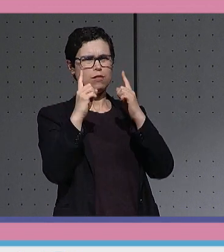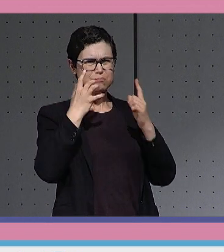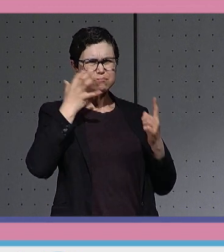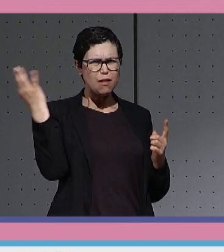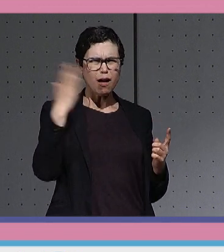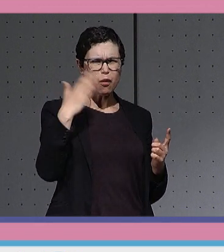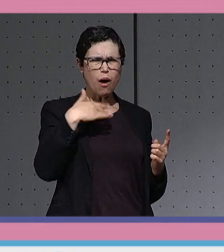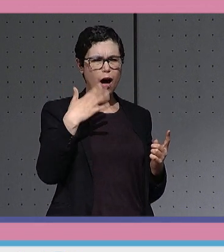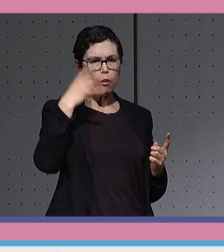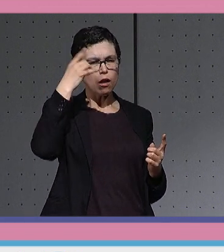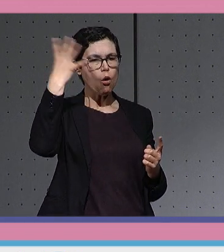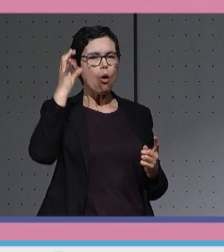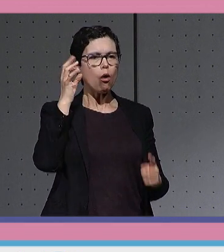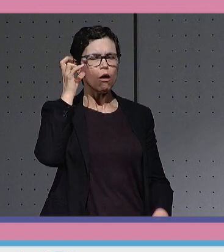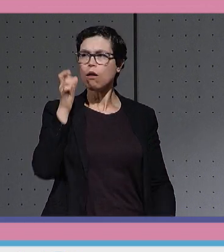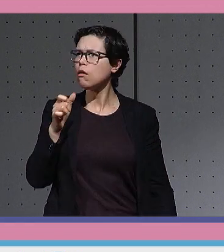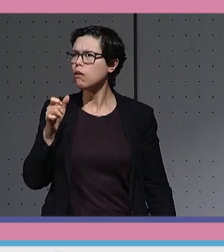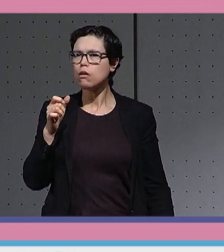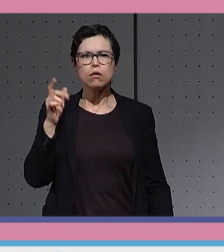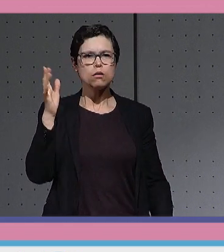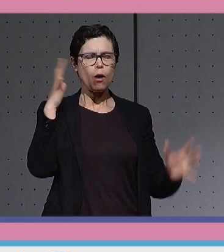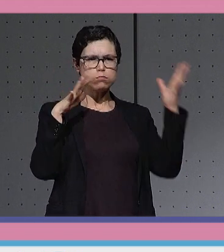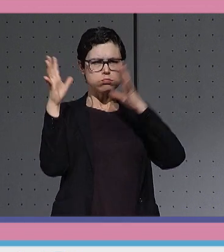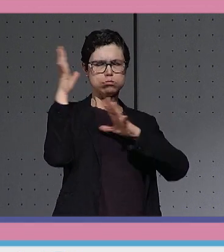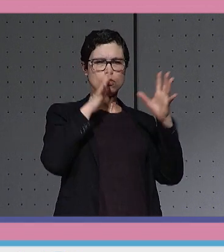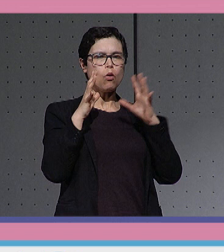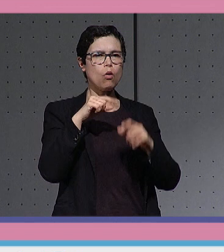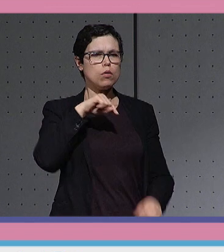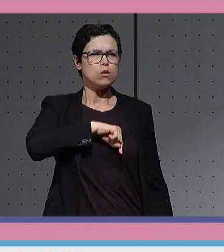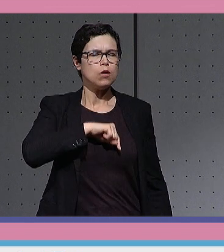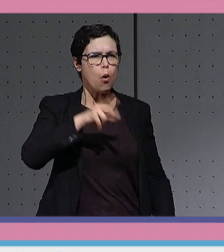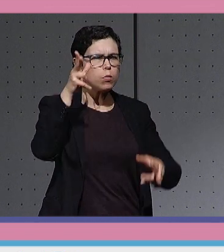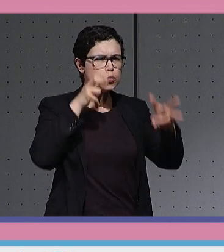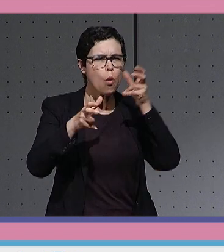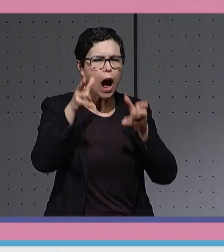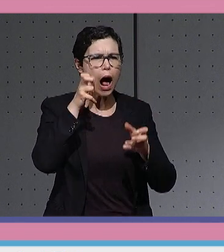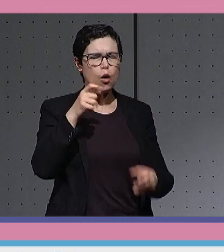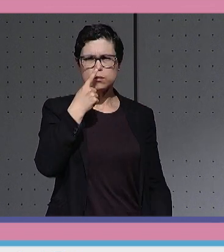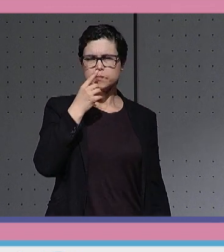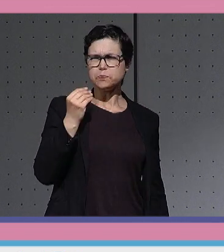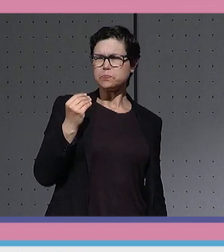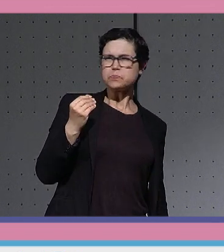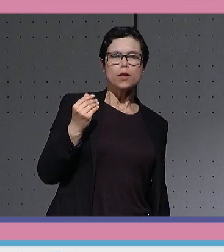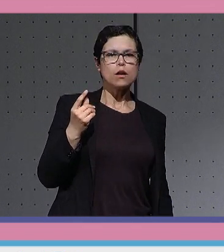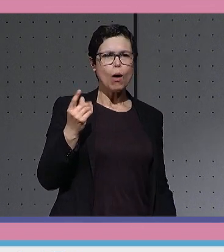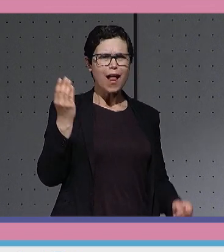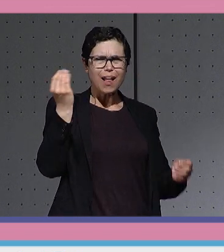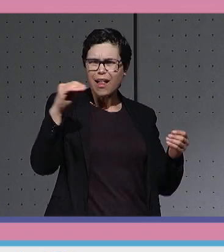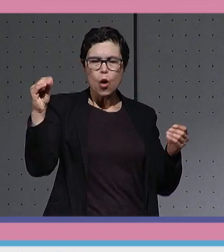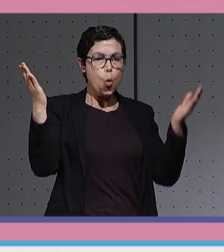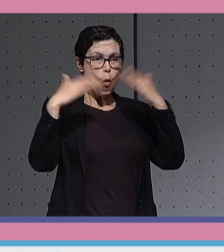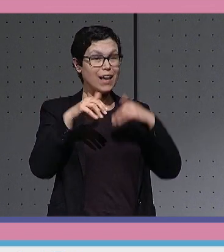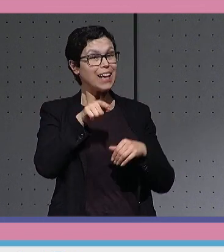parte de ellas suelen ser auditivas, pero hay de otro tipo, sensoriales, visuales, olfativas. Eso es lo que es una